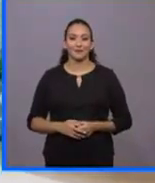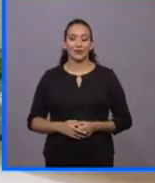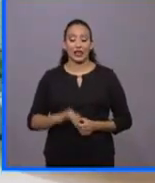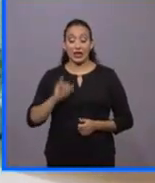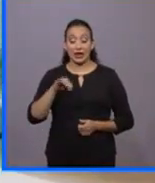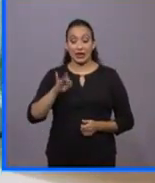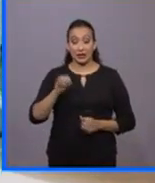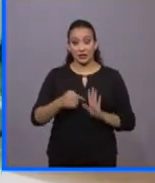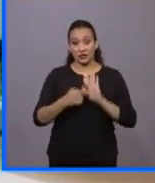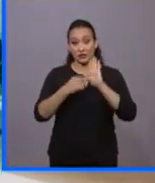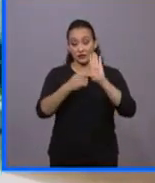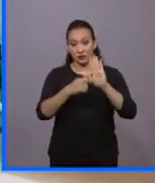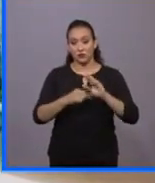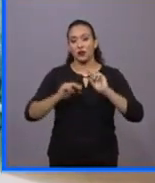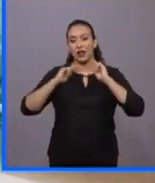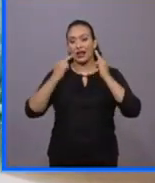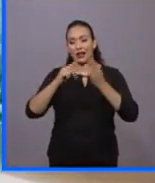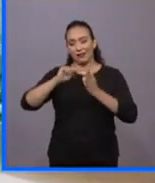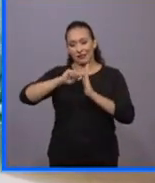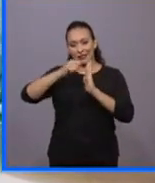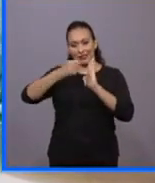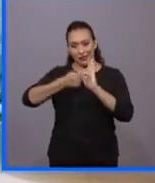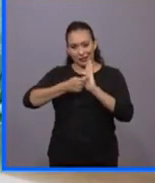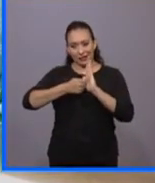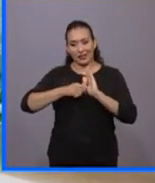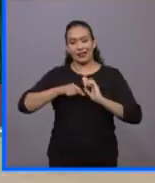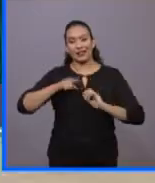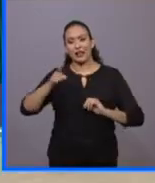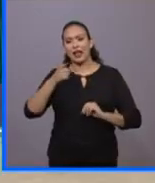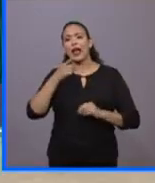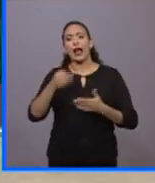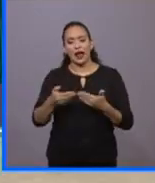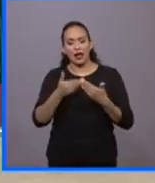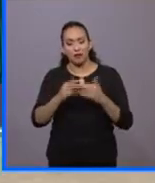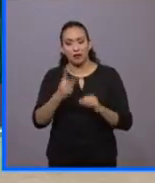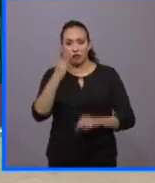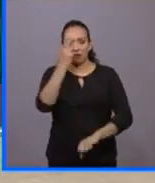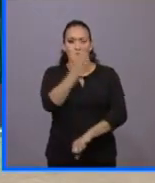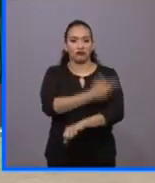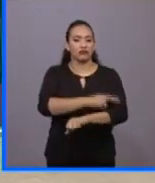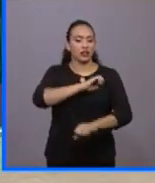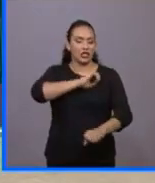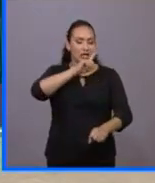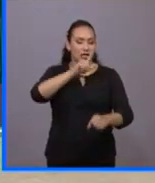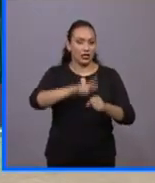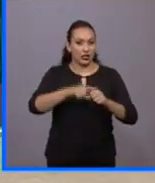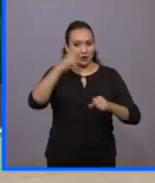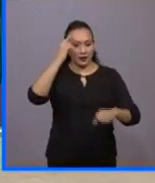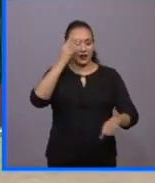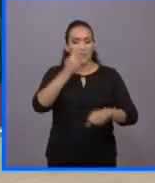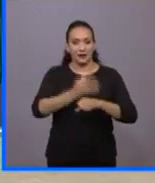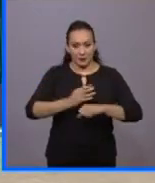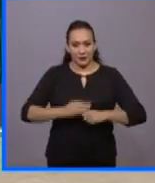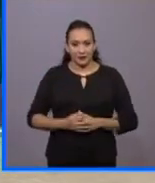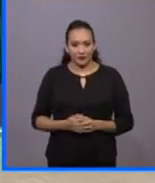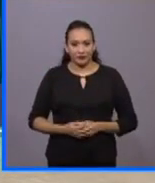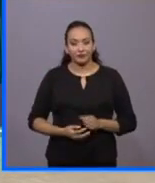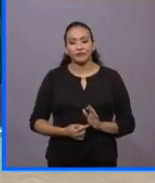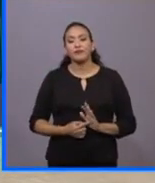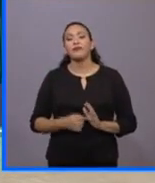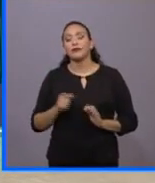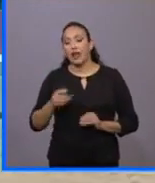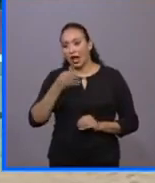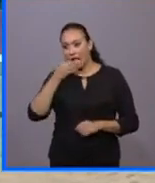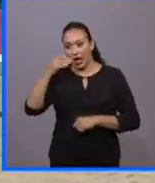El INE dio a conocer que la Unidad Técnica de lo Contencioso abrió 2 procedimientos especiales sancionadores y dio vista a